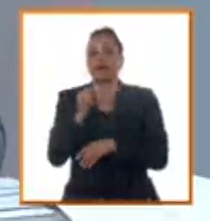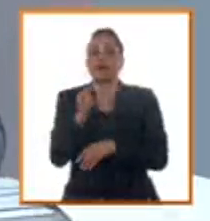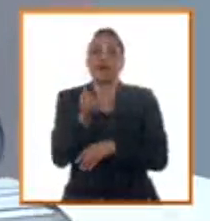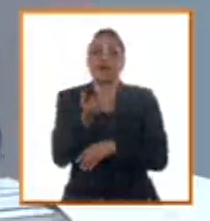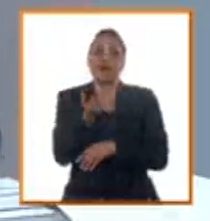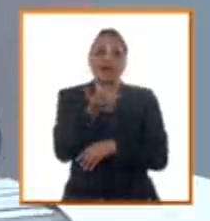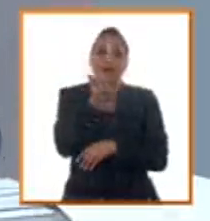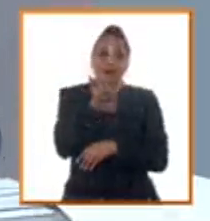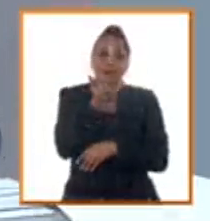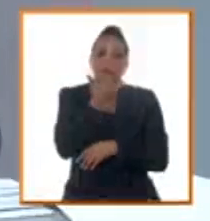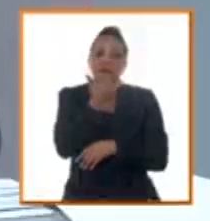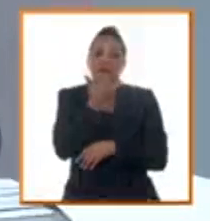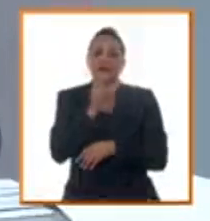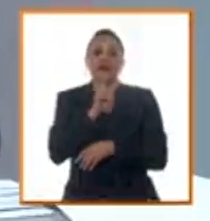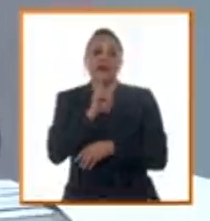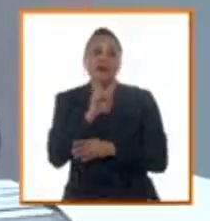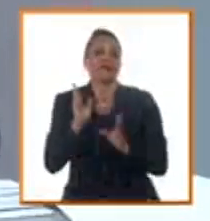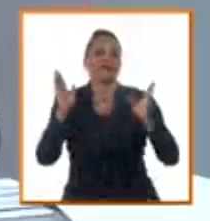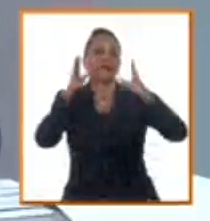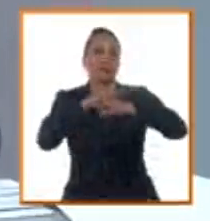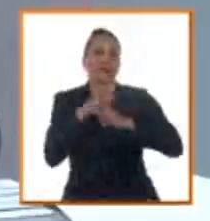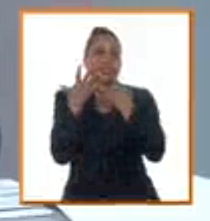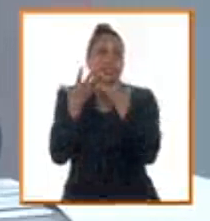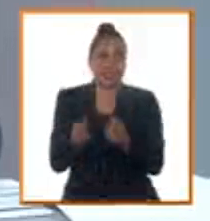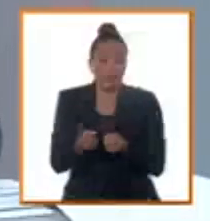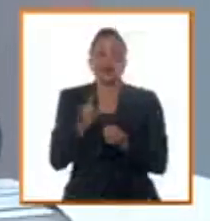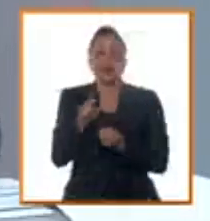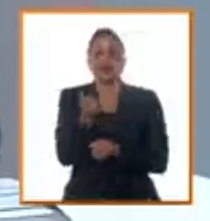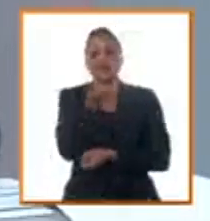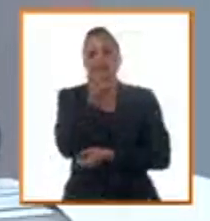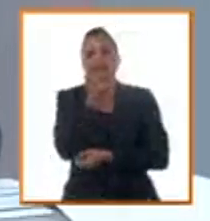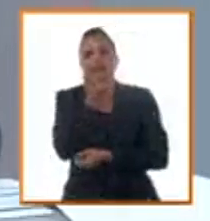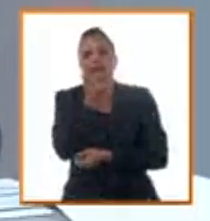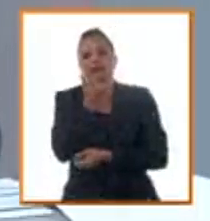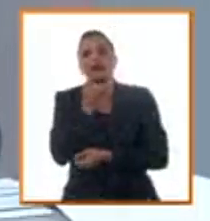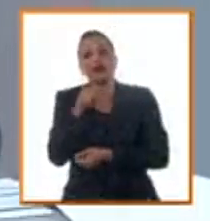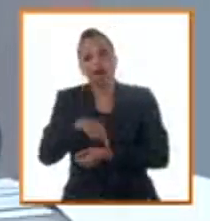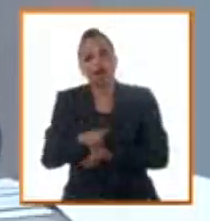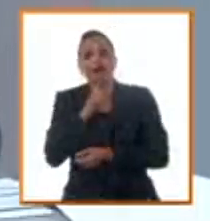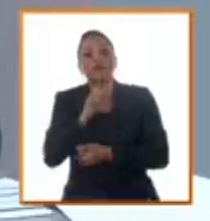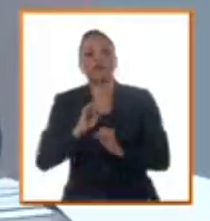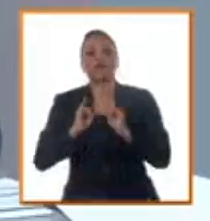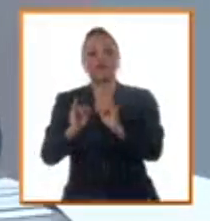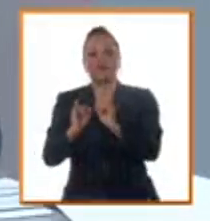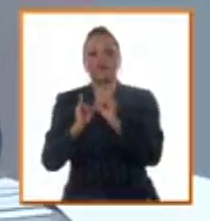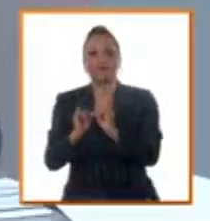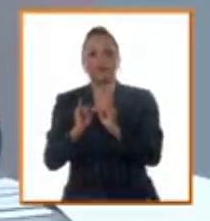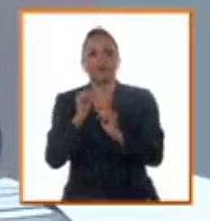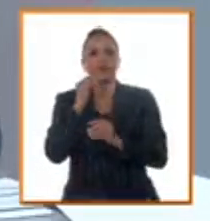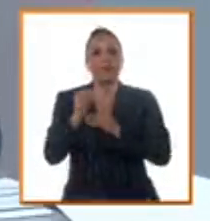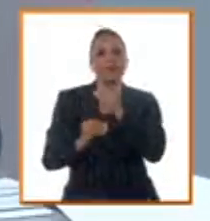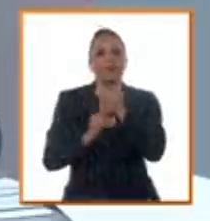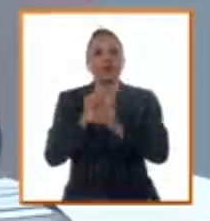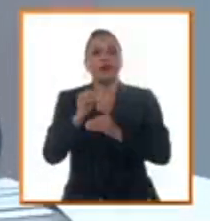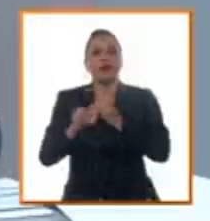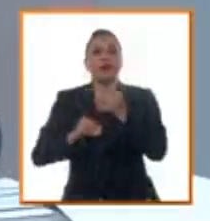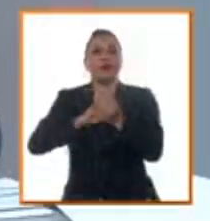el abasto humano. Al cierre de esta información que hemos ido evaluando, pues ya